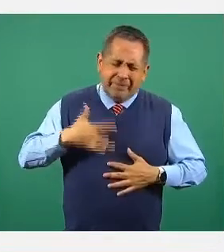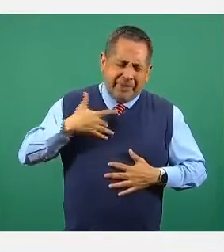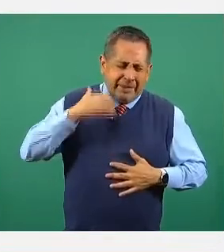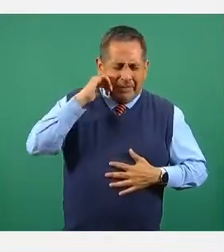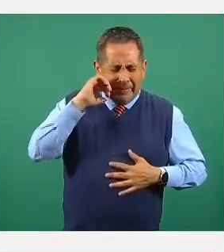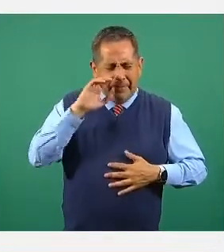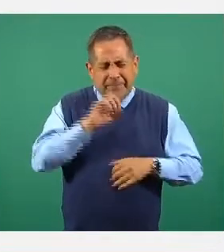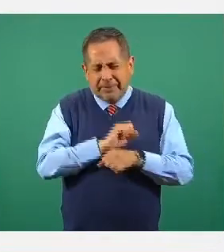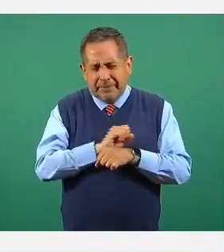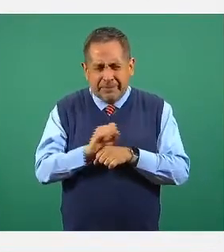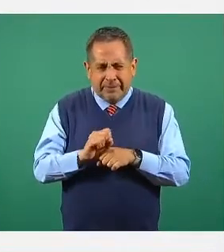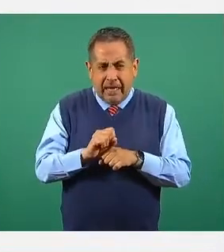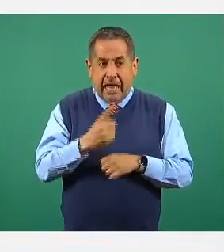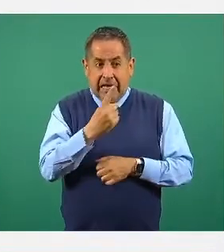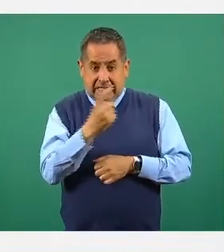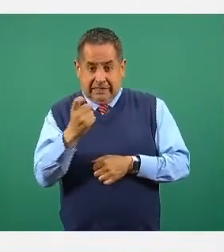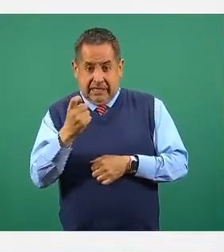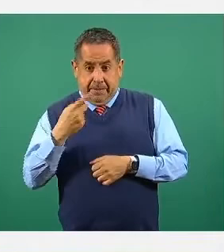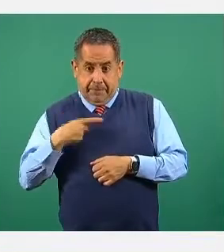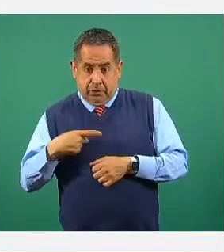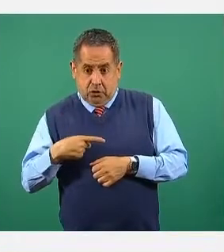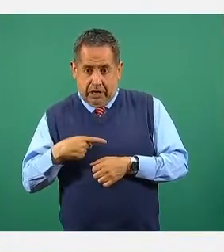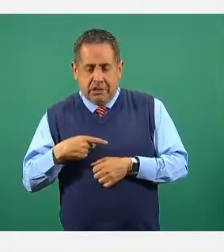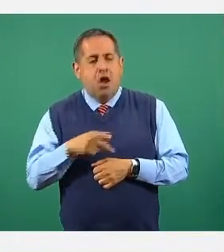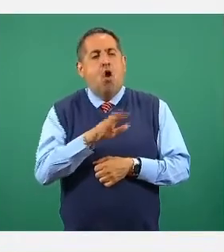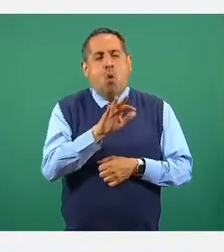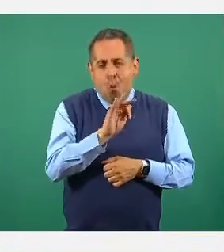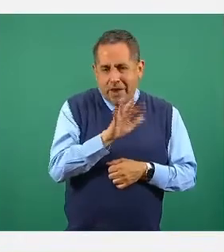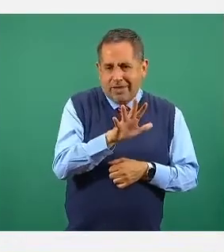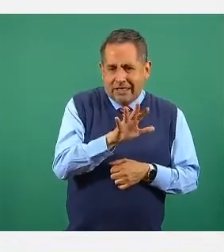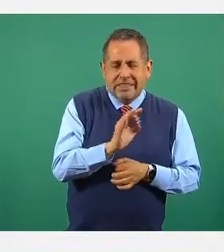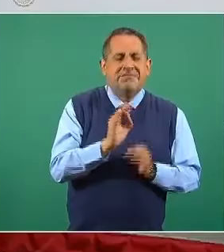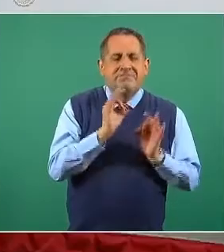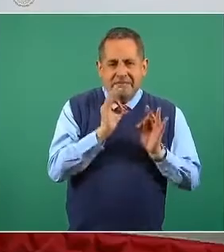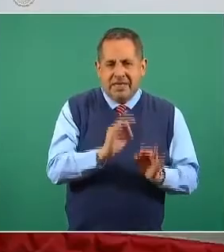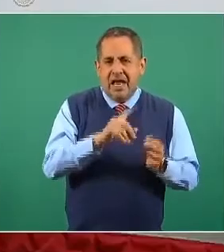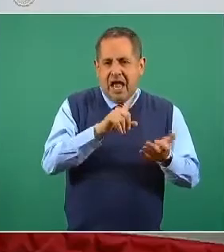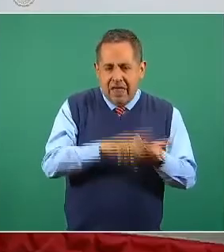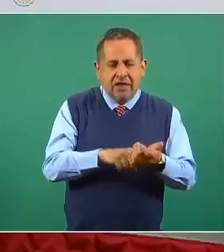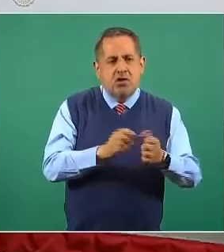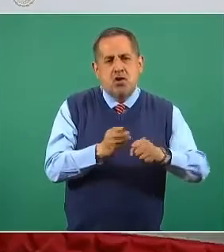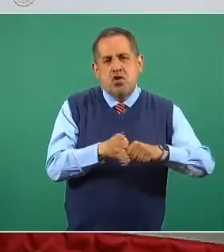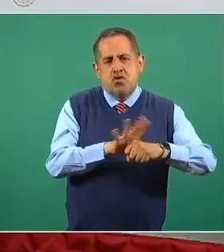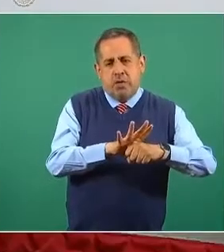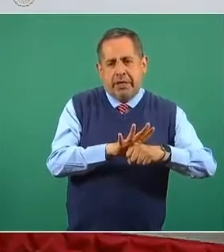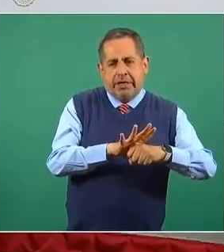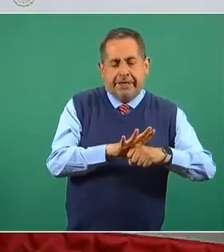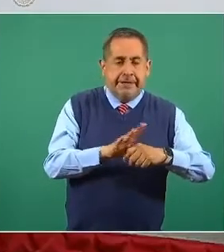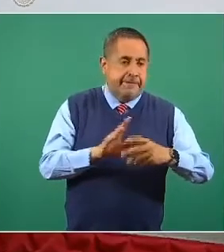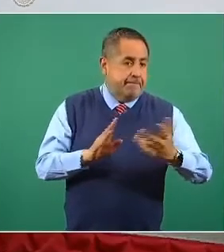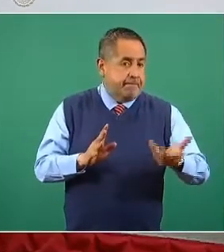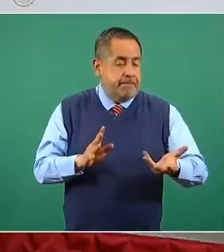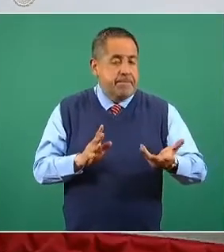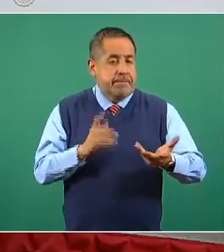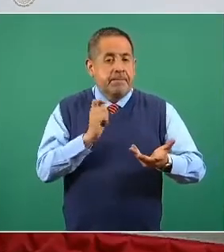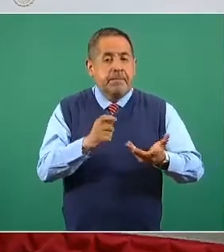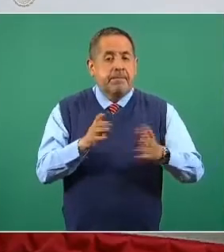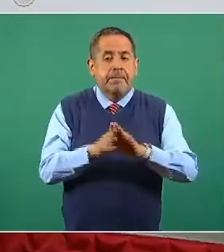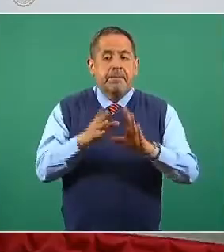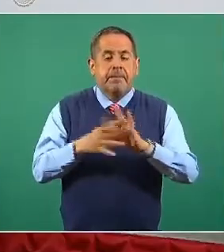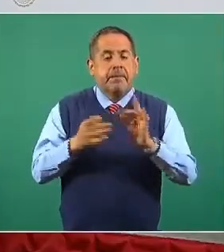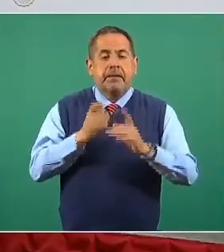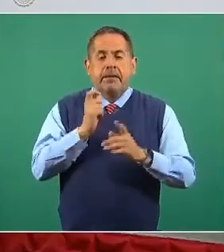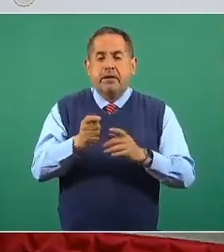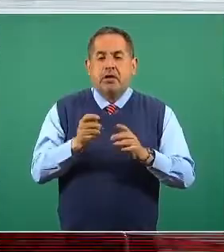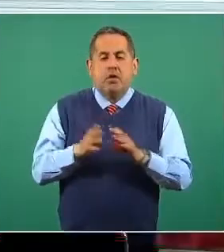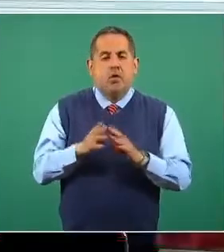o graves, de esas 100, 45 son por virus SARS-CoV-2. Y lógicamente esto a